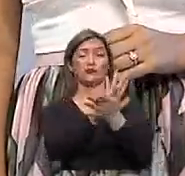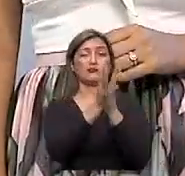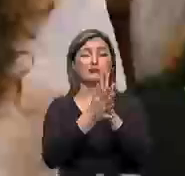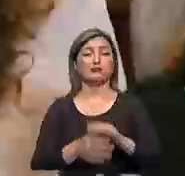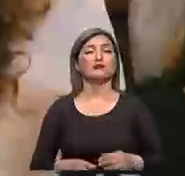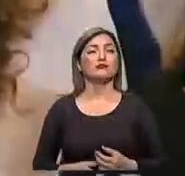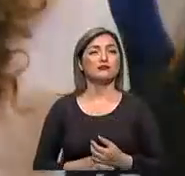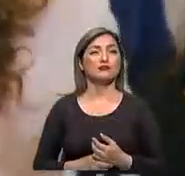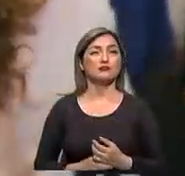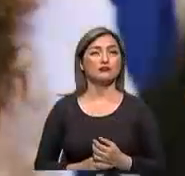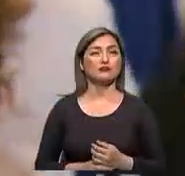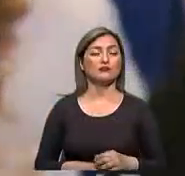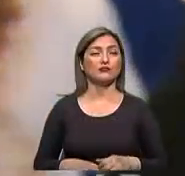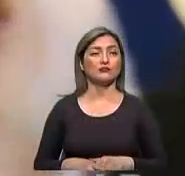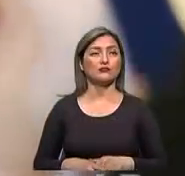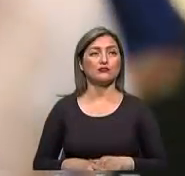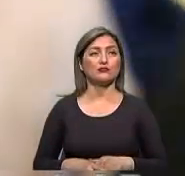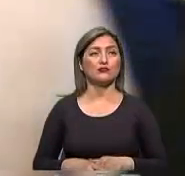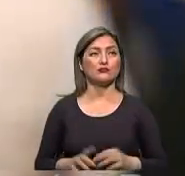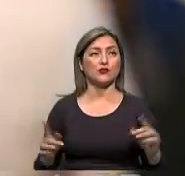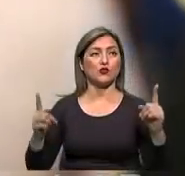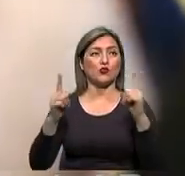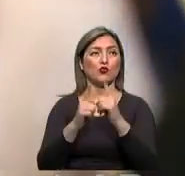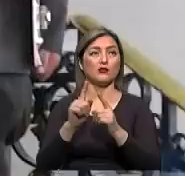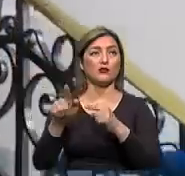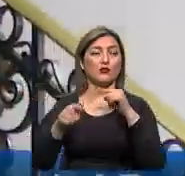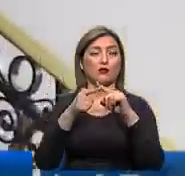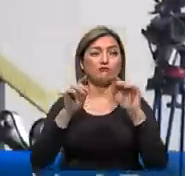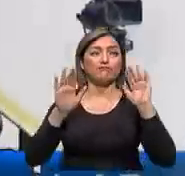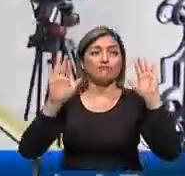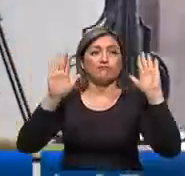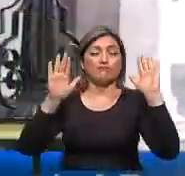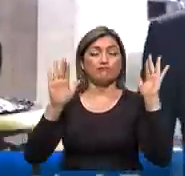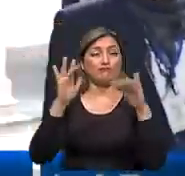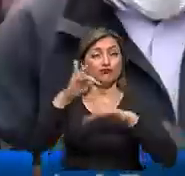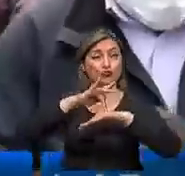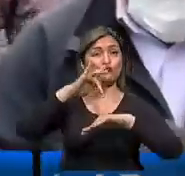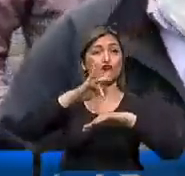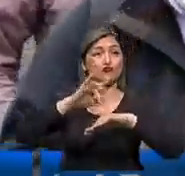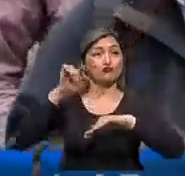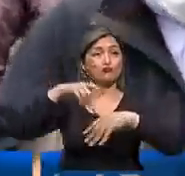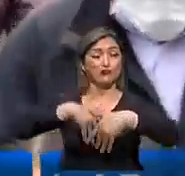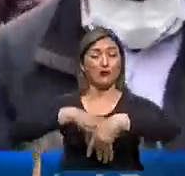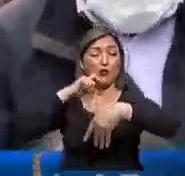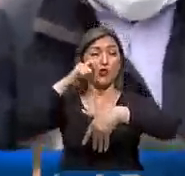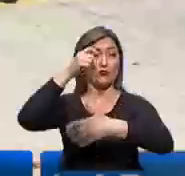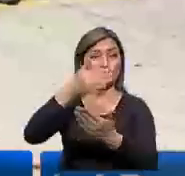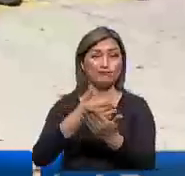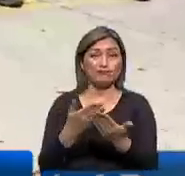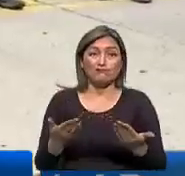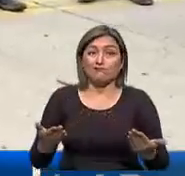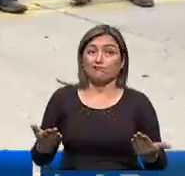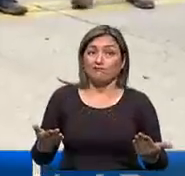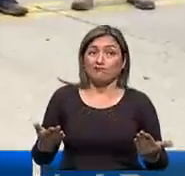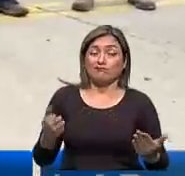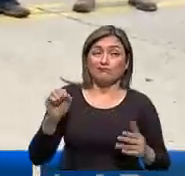negociación. Un encuentro del que no hay certezas. Una cita que podría detener un paro indefinido, pero que nadie